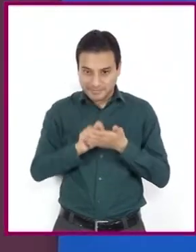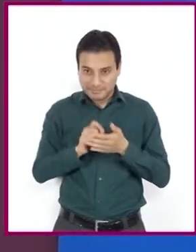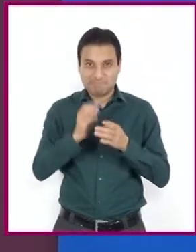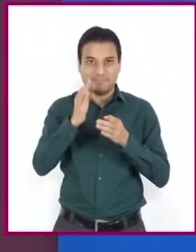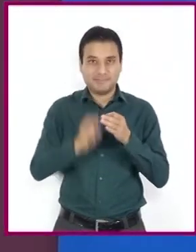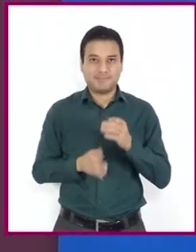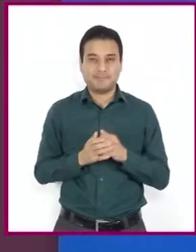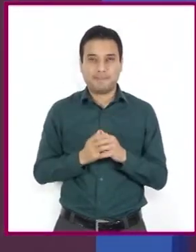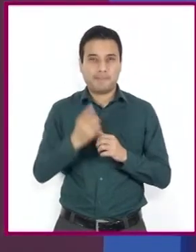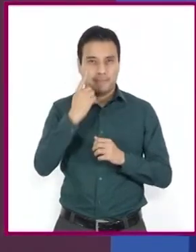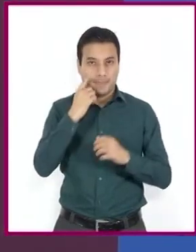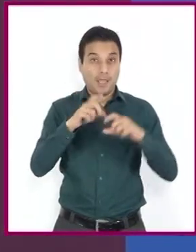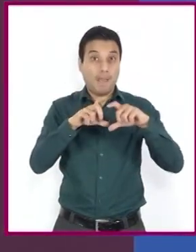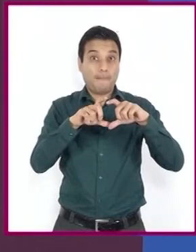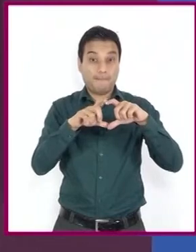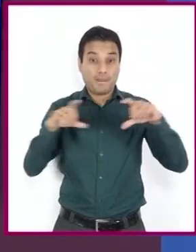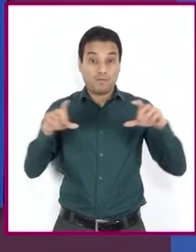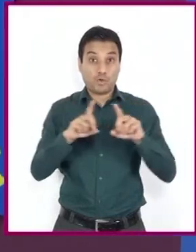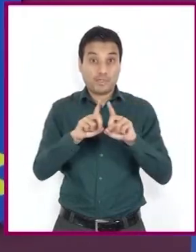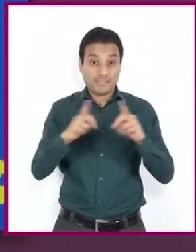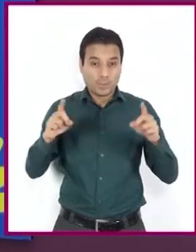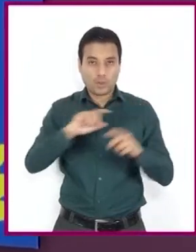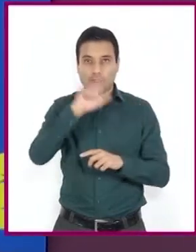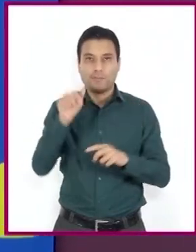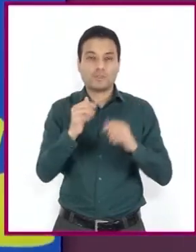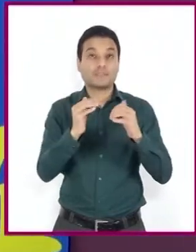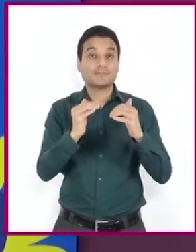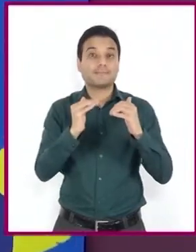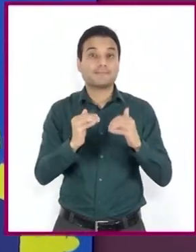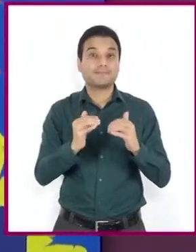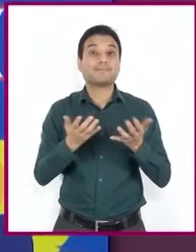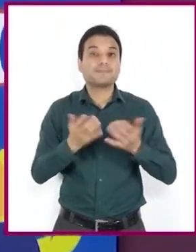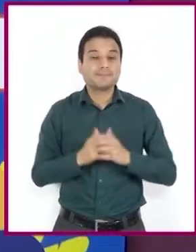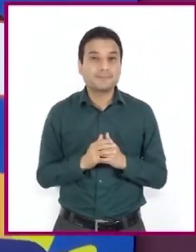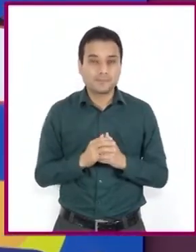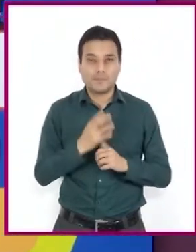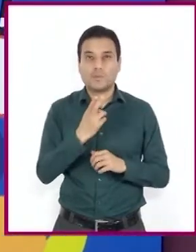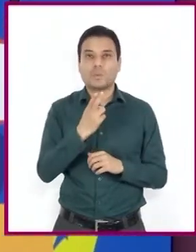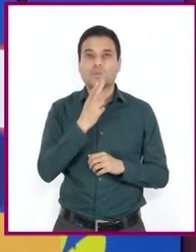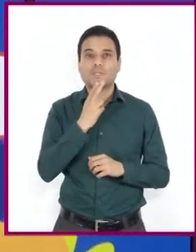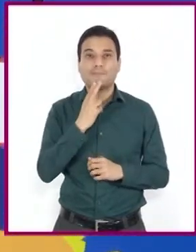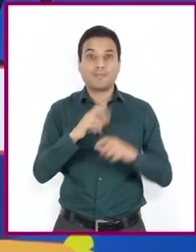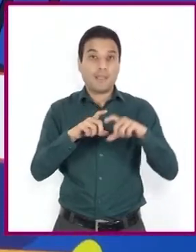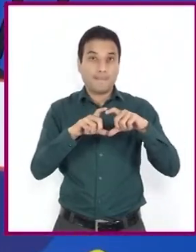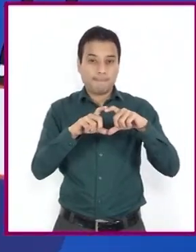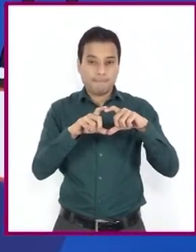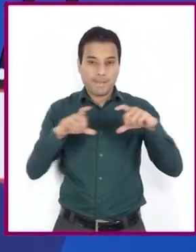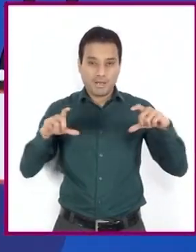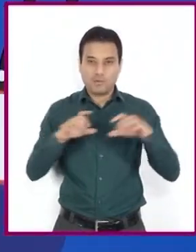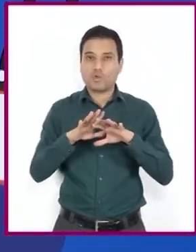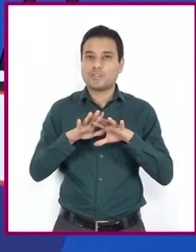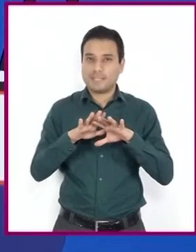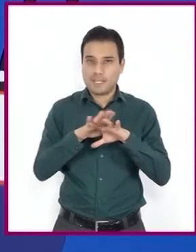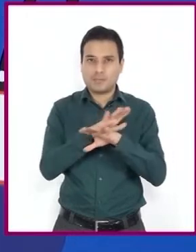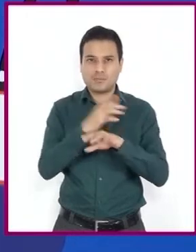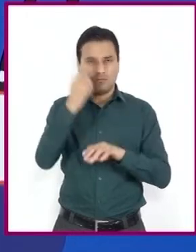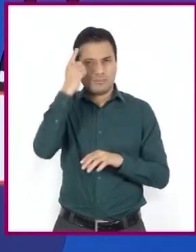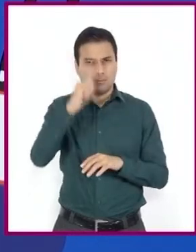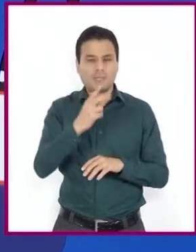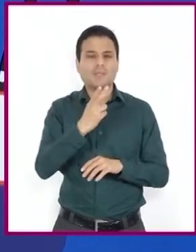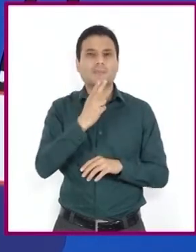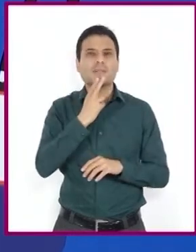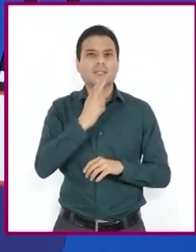párrafos de desarrollo, lo más seguro es que necesitaremos los párrafos de transición, que funcionan